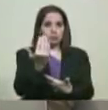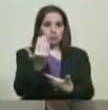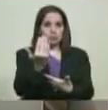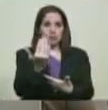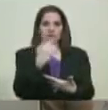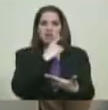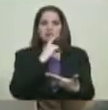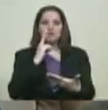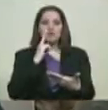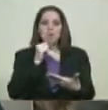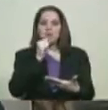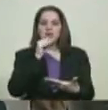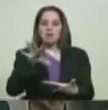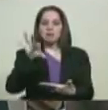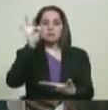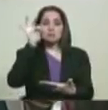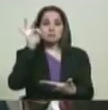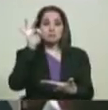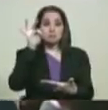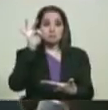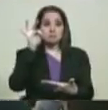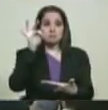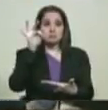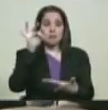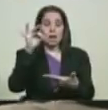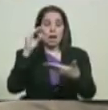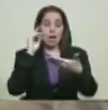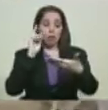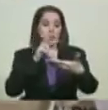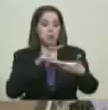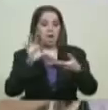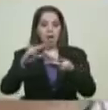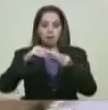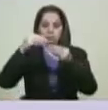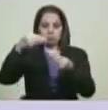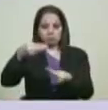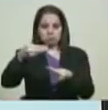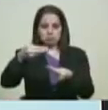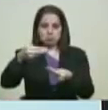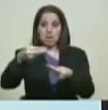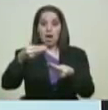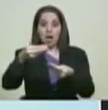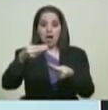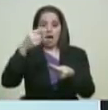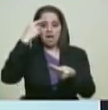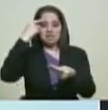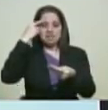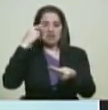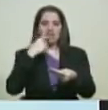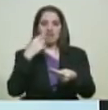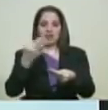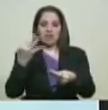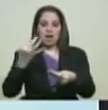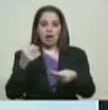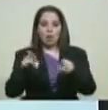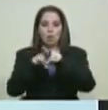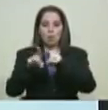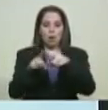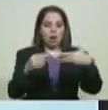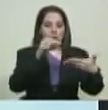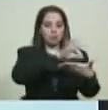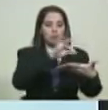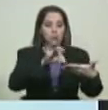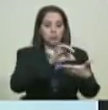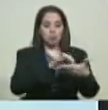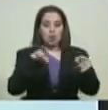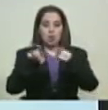de votación. Y con el certificado de votación uno sabe que es correcto el voto que acaba de